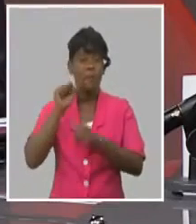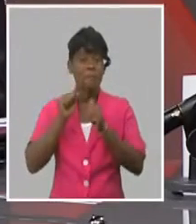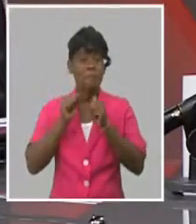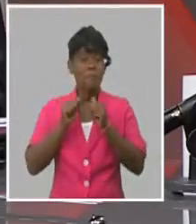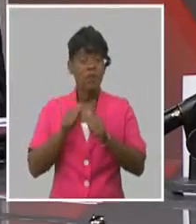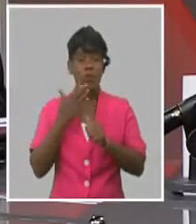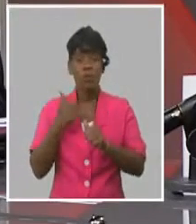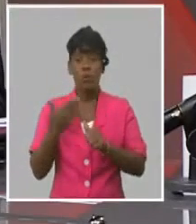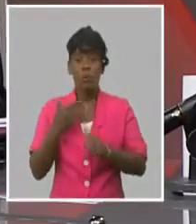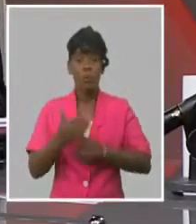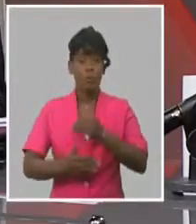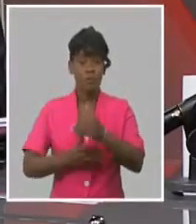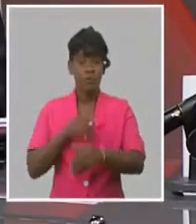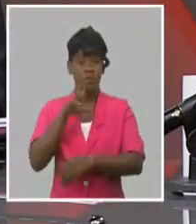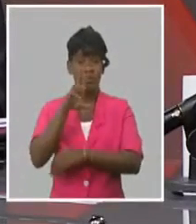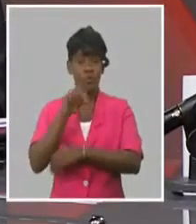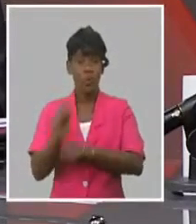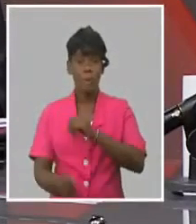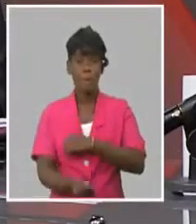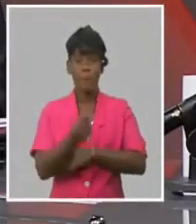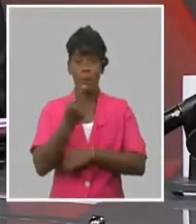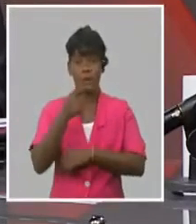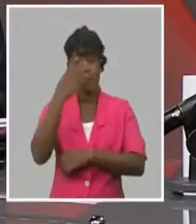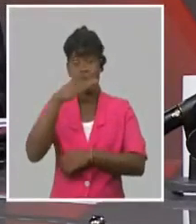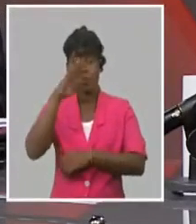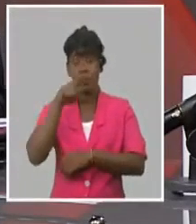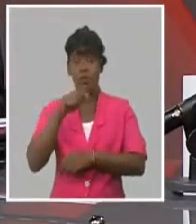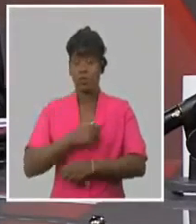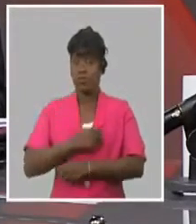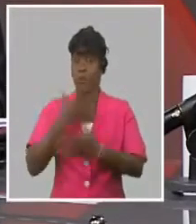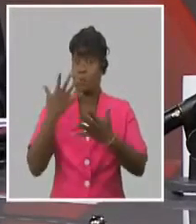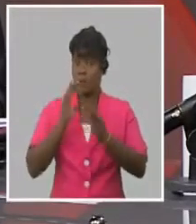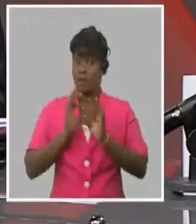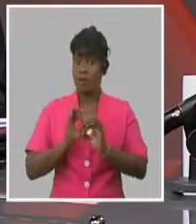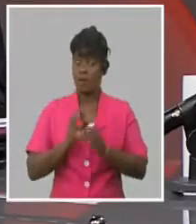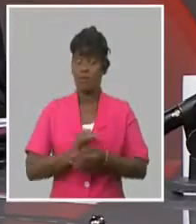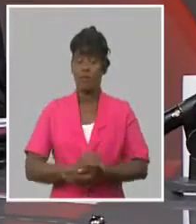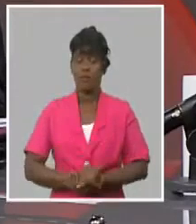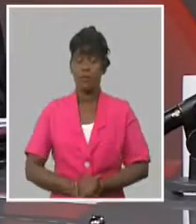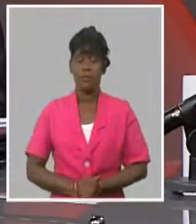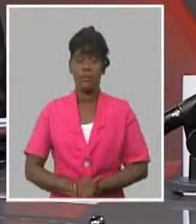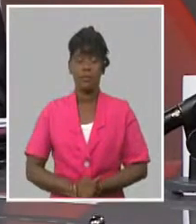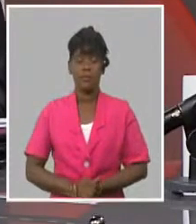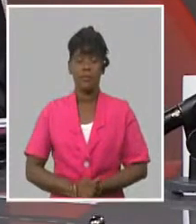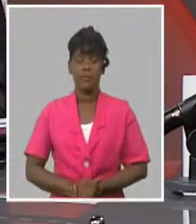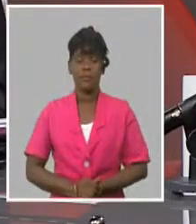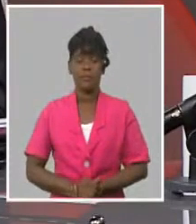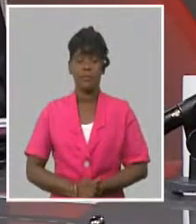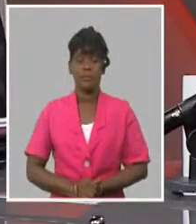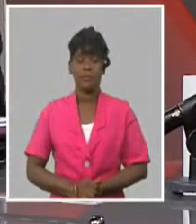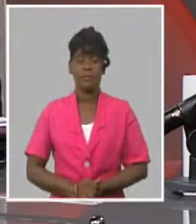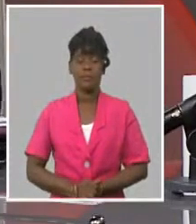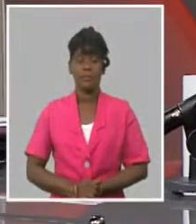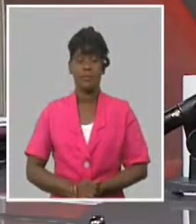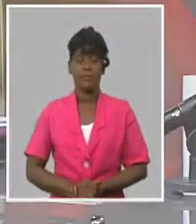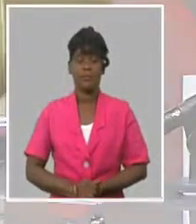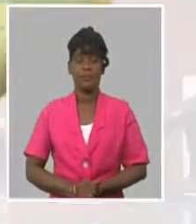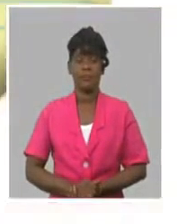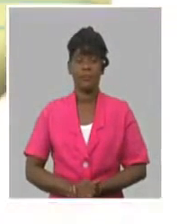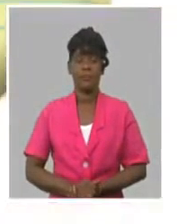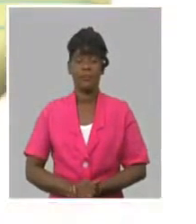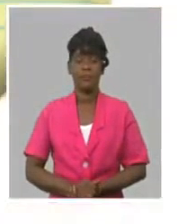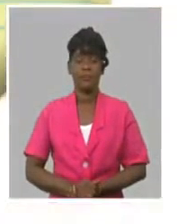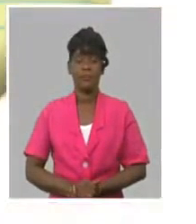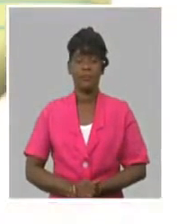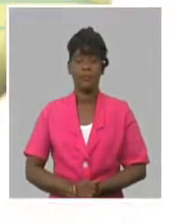un proceso al que se aboca la economía cubana y que sin dudas tiene un impacto en toda la economía y en también todas las personas de nuestro país.